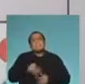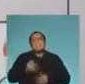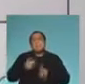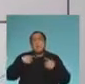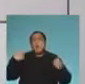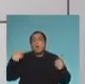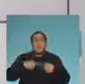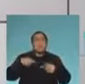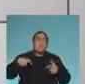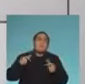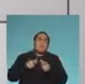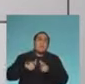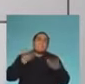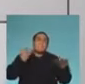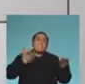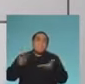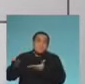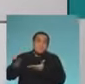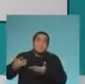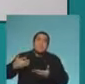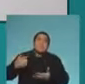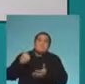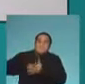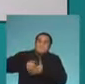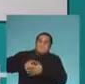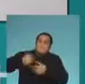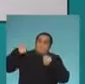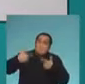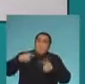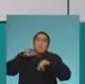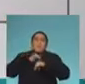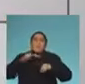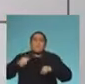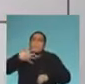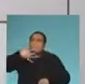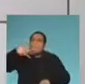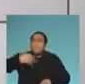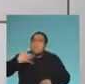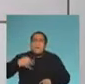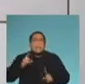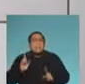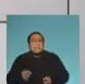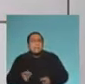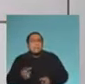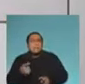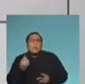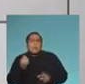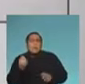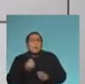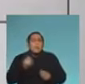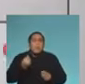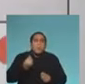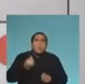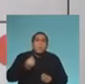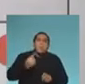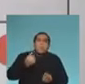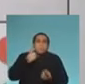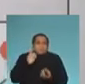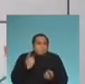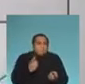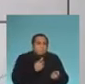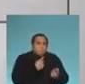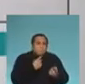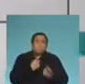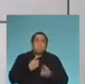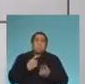nosotros este es un programa de servicio en el que intentamos acercar información fidedigna, pero sobre todo una mirada que nos permita esencialmente